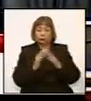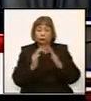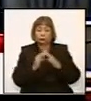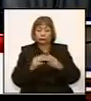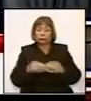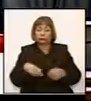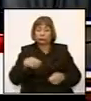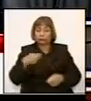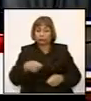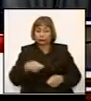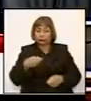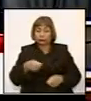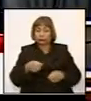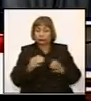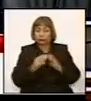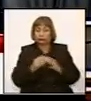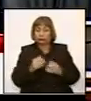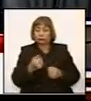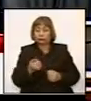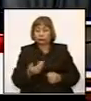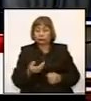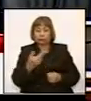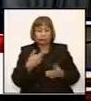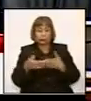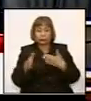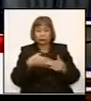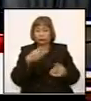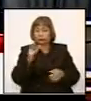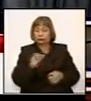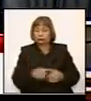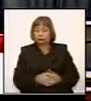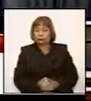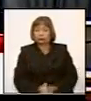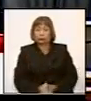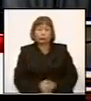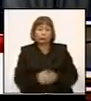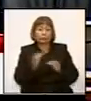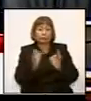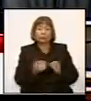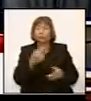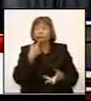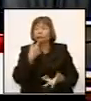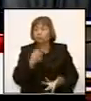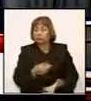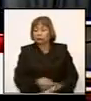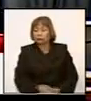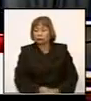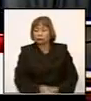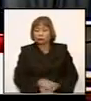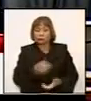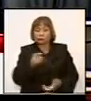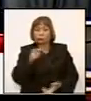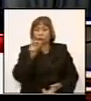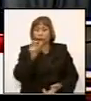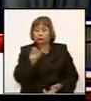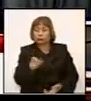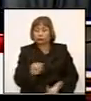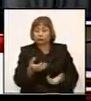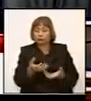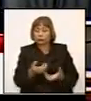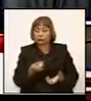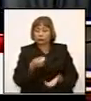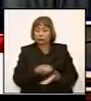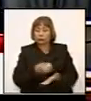le voy a alquilar la vivienda a cualquier persona, lo que hago es decirle a esta persona que quiero